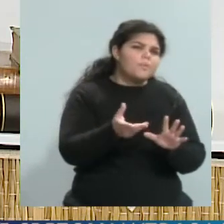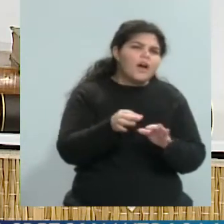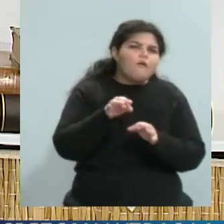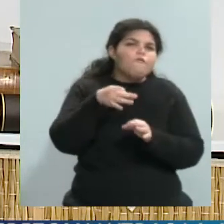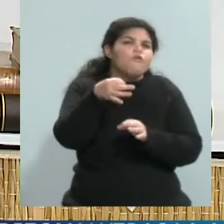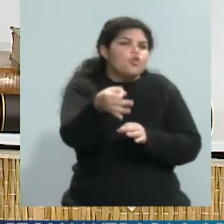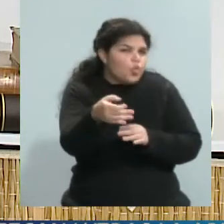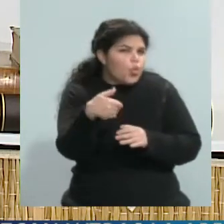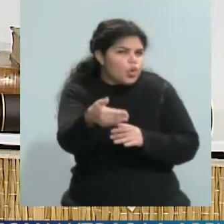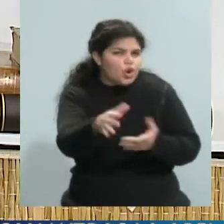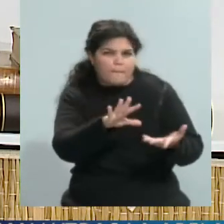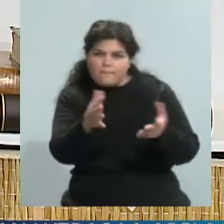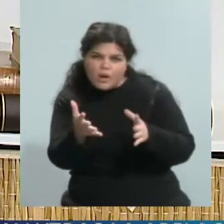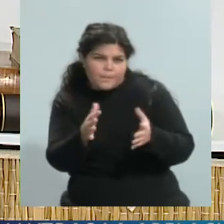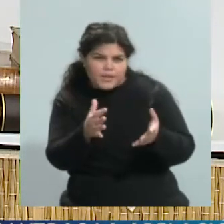proyección sería?